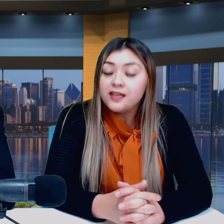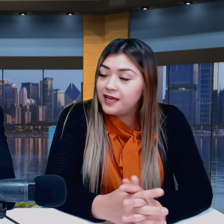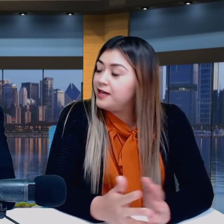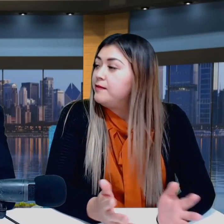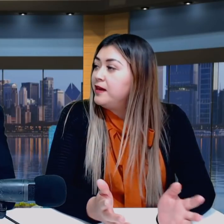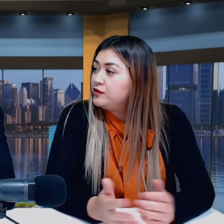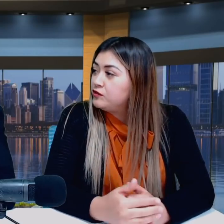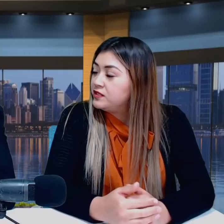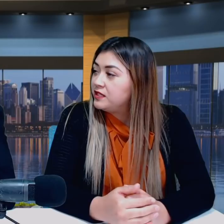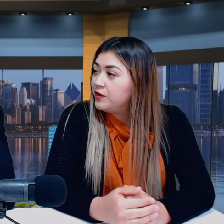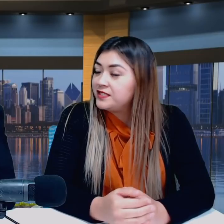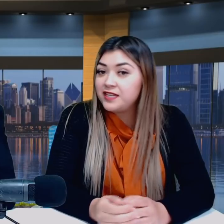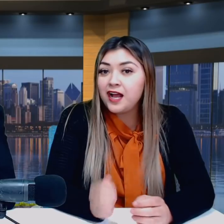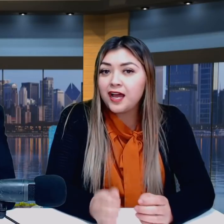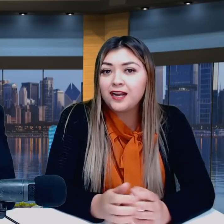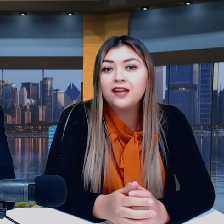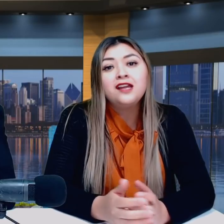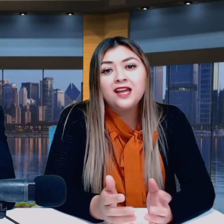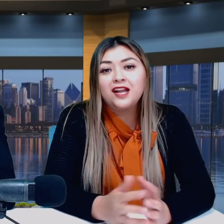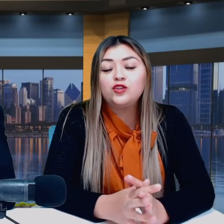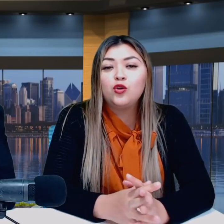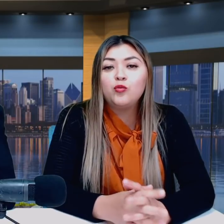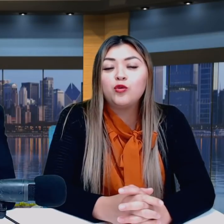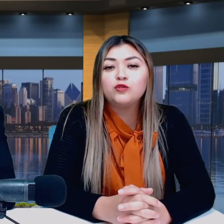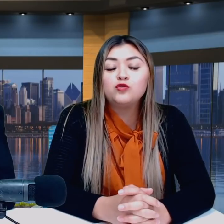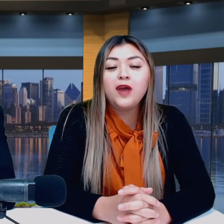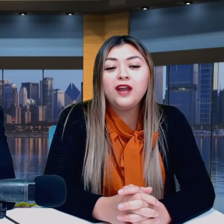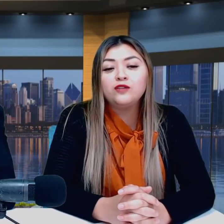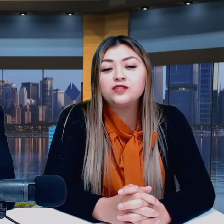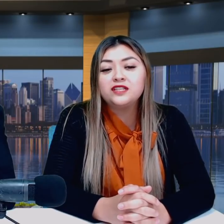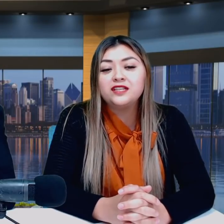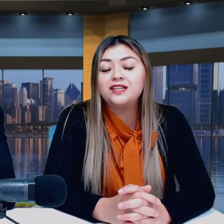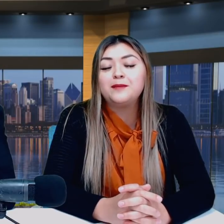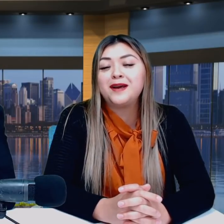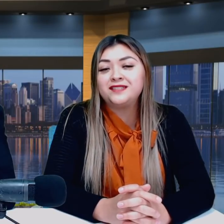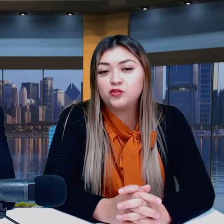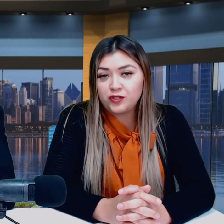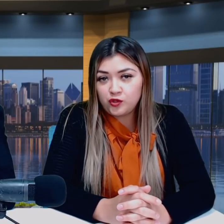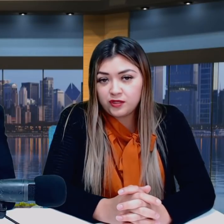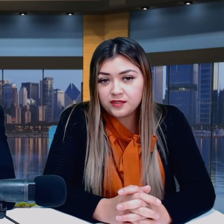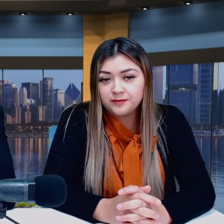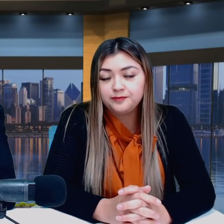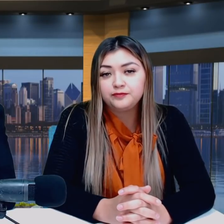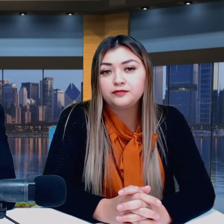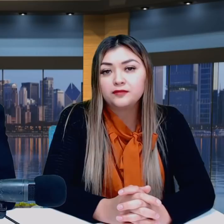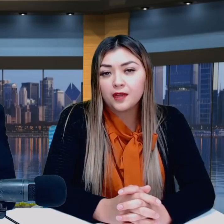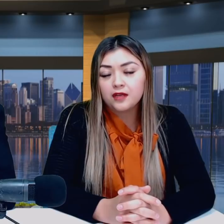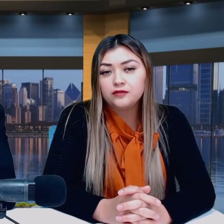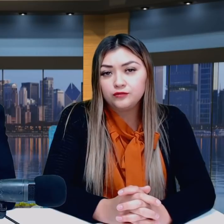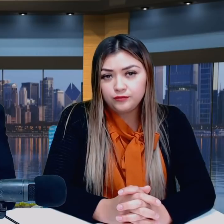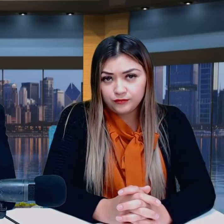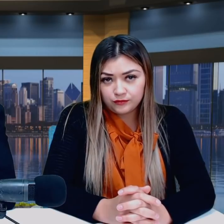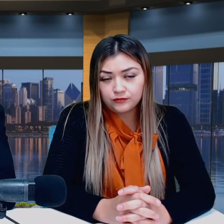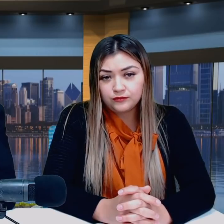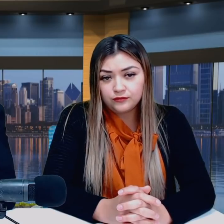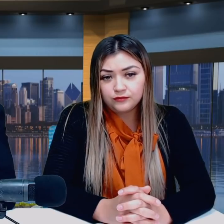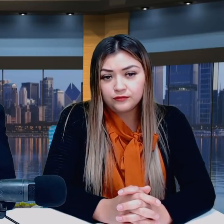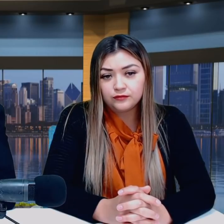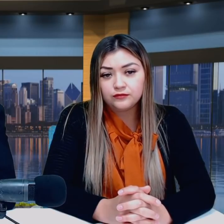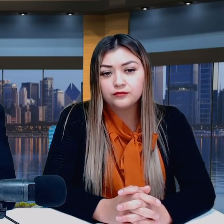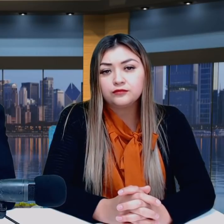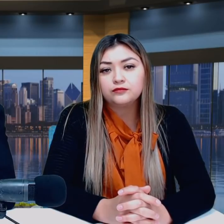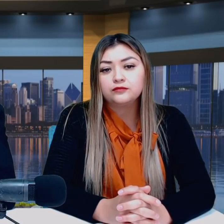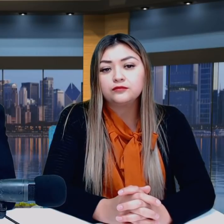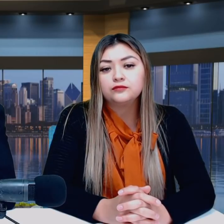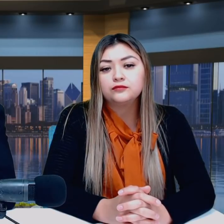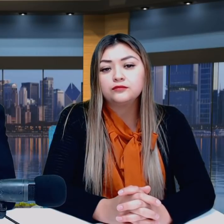que quién iba entonces ahora sí a agarrar el toro por los cuernos y demás situaciones. Pero bueno, señoras y señores, parte de lo que